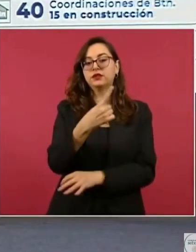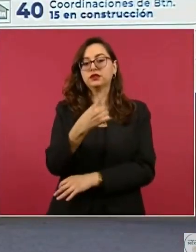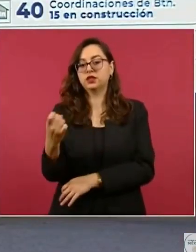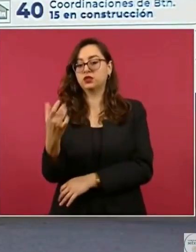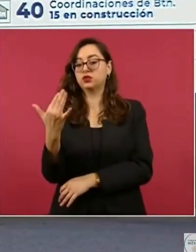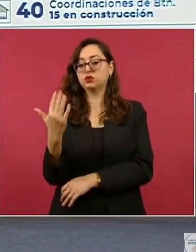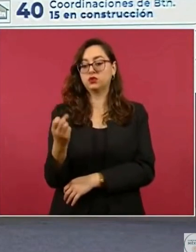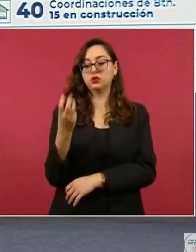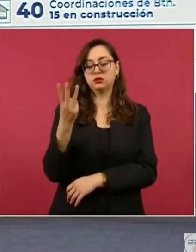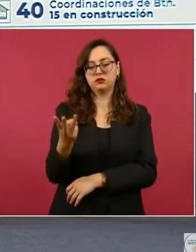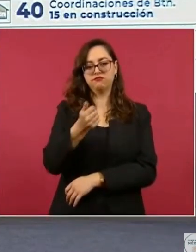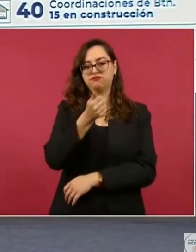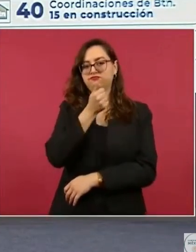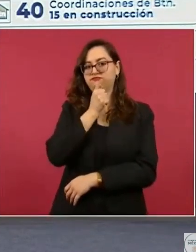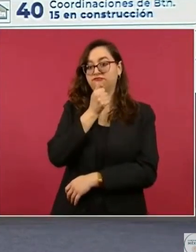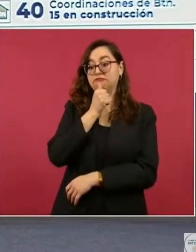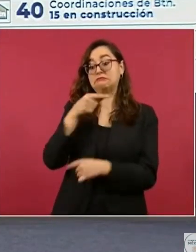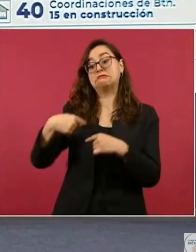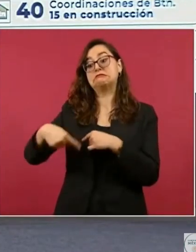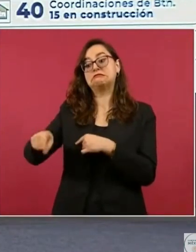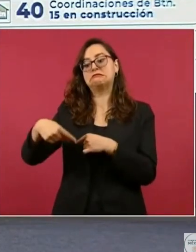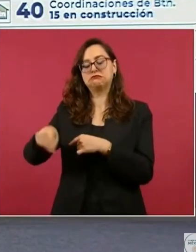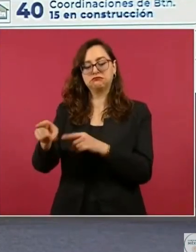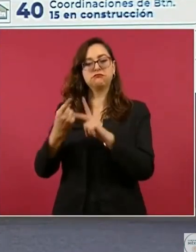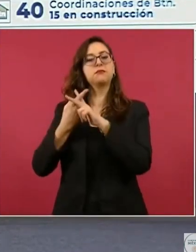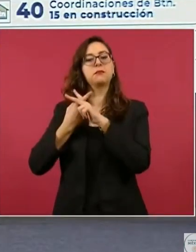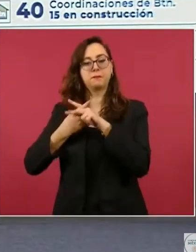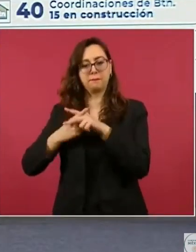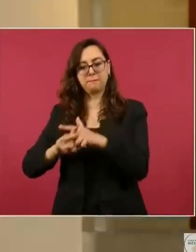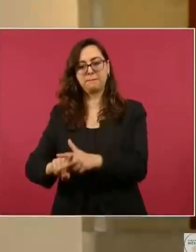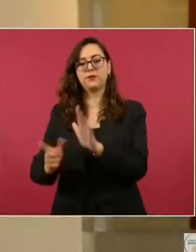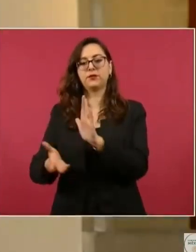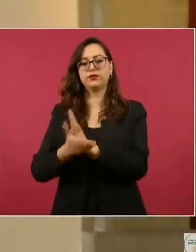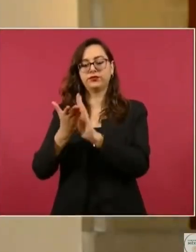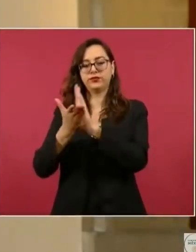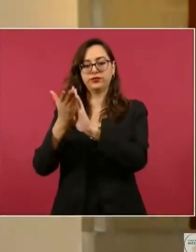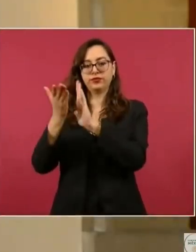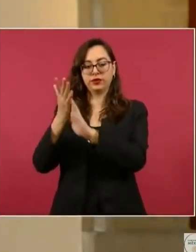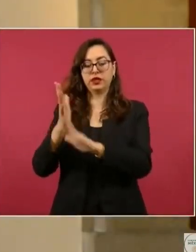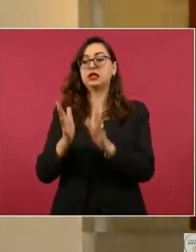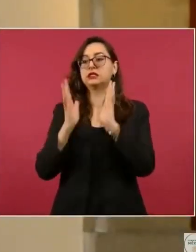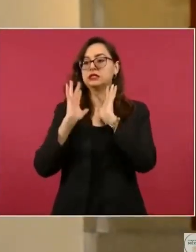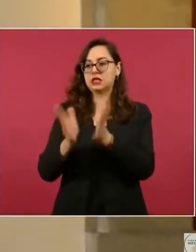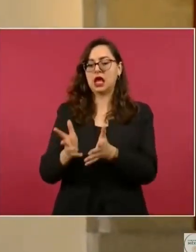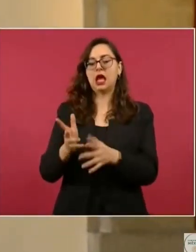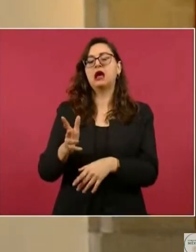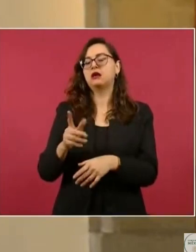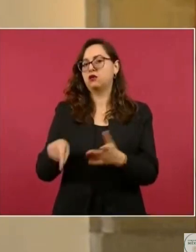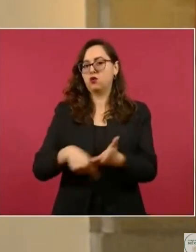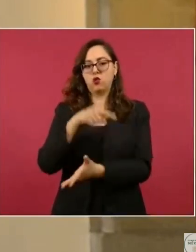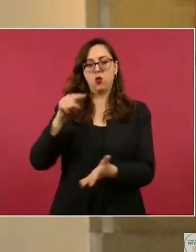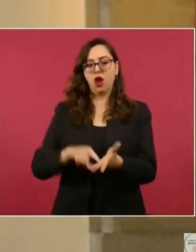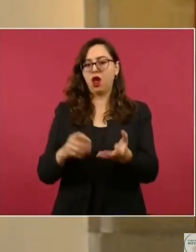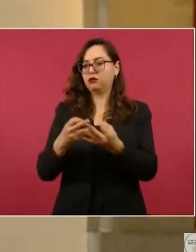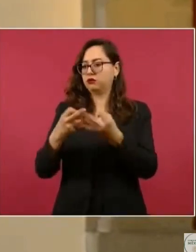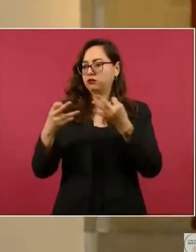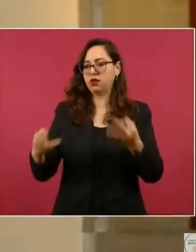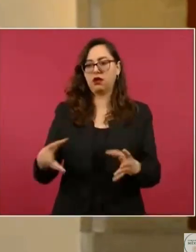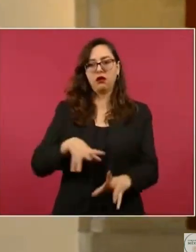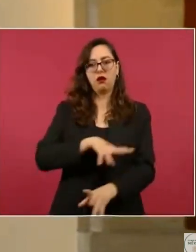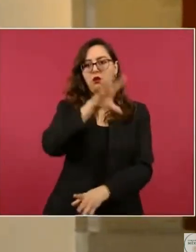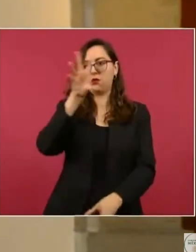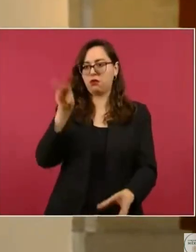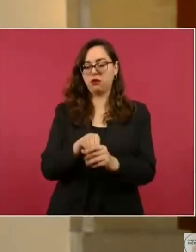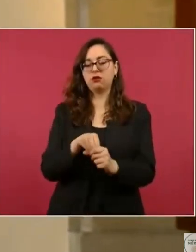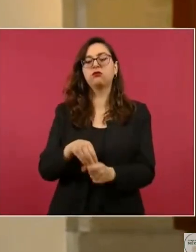están por iniciar y ya tienen los 100 espacios asignados por el Ejército a la Guardia